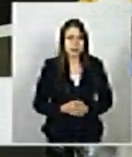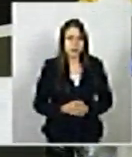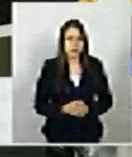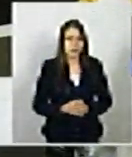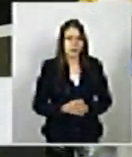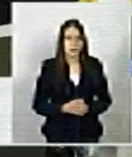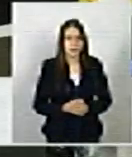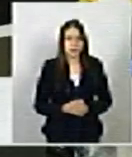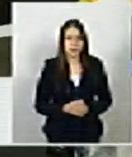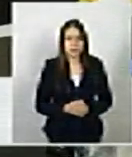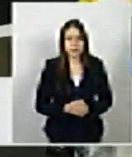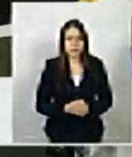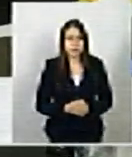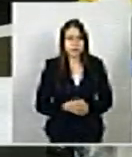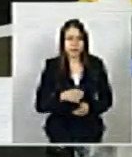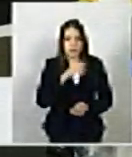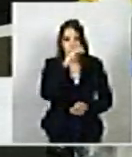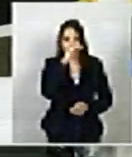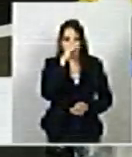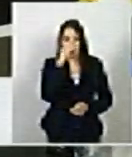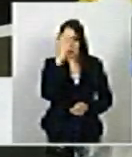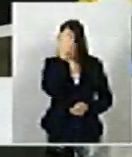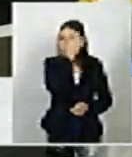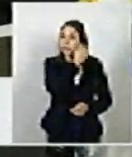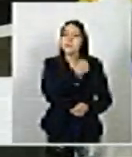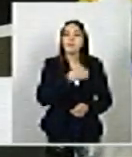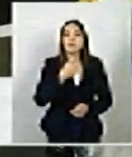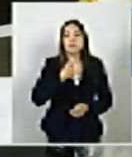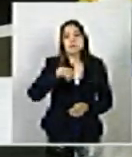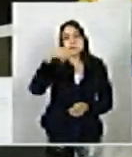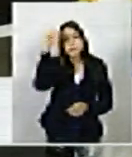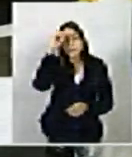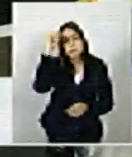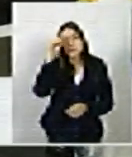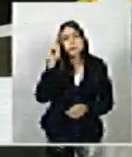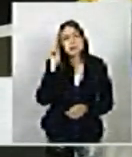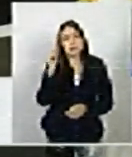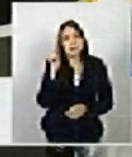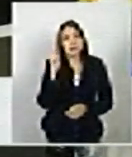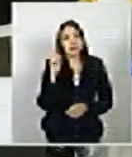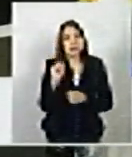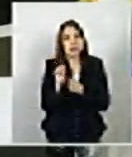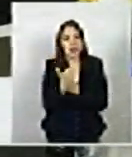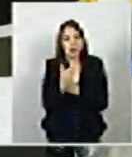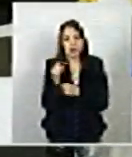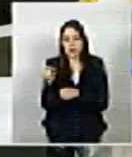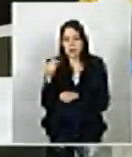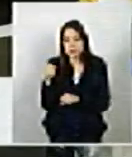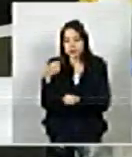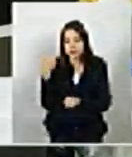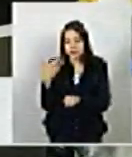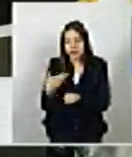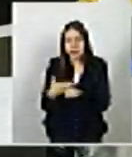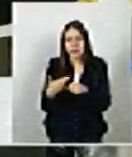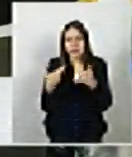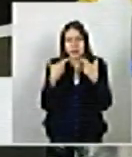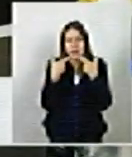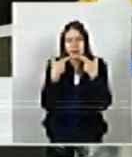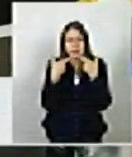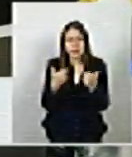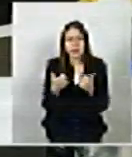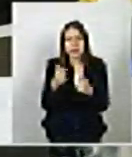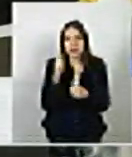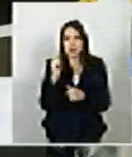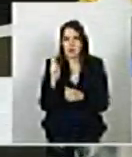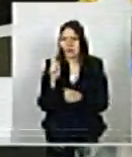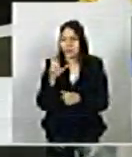desnaturalizan a la secretaria de hacienda y que han sido foco de fricción entre el